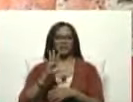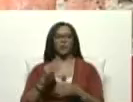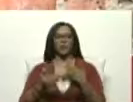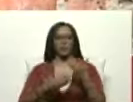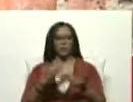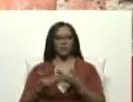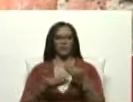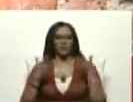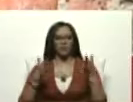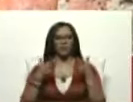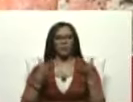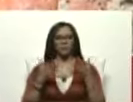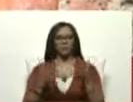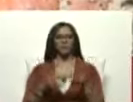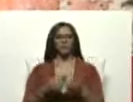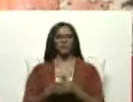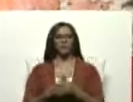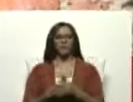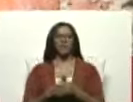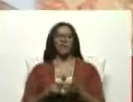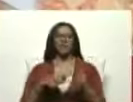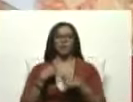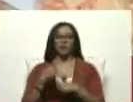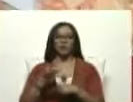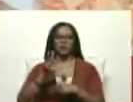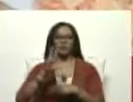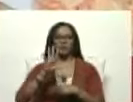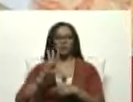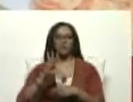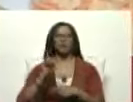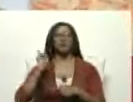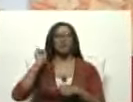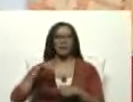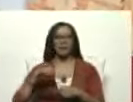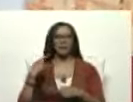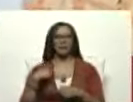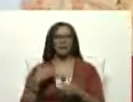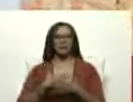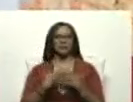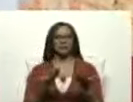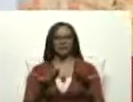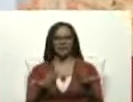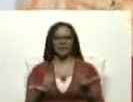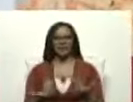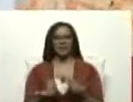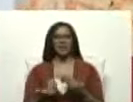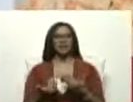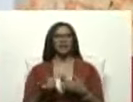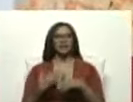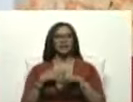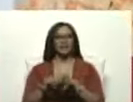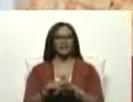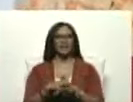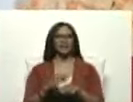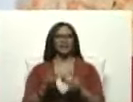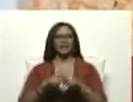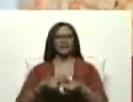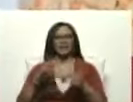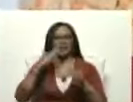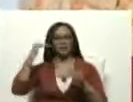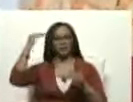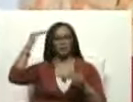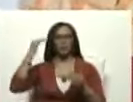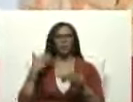proceso de formación académica regular y luego de los 35 también tienen oportunidad de venir, de incorporarse al taller de adultos, que es